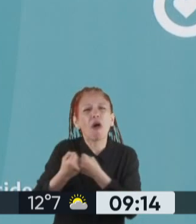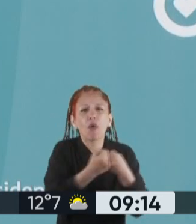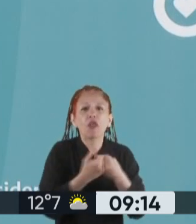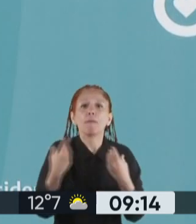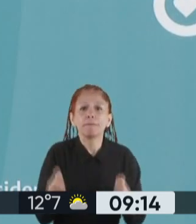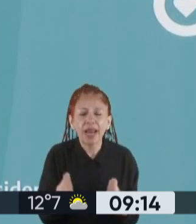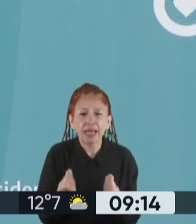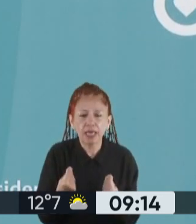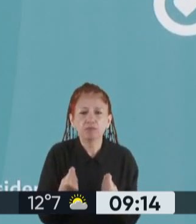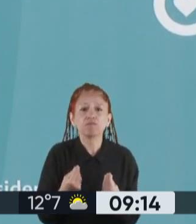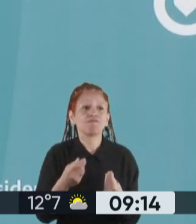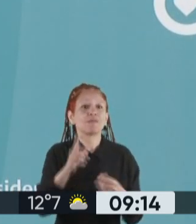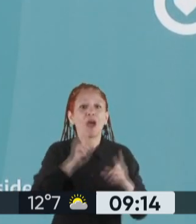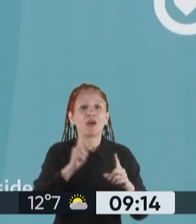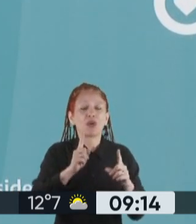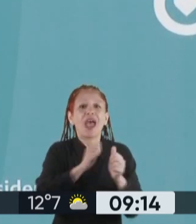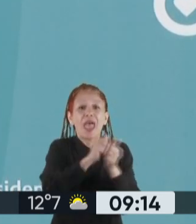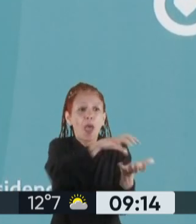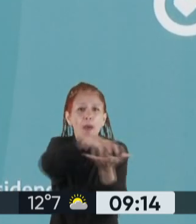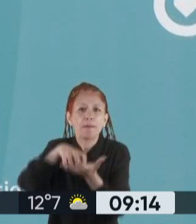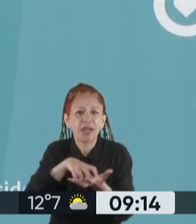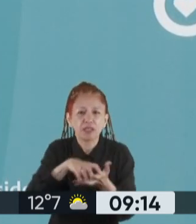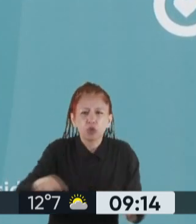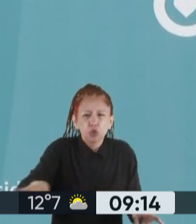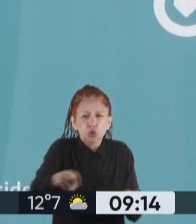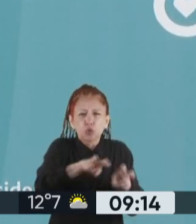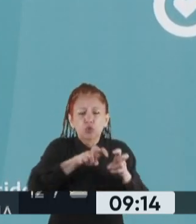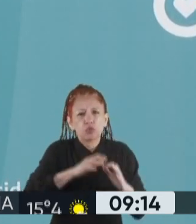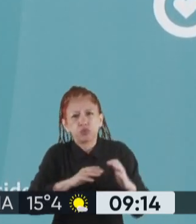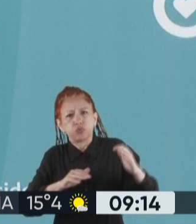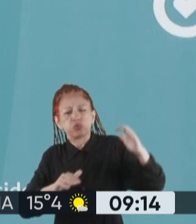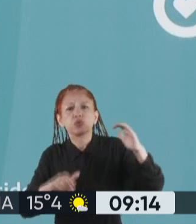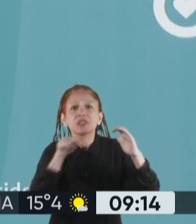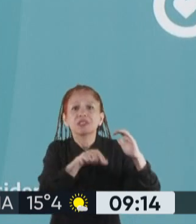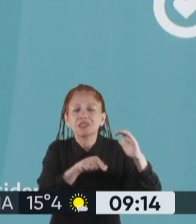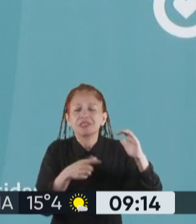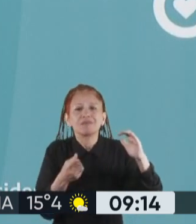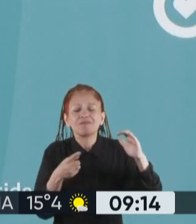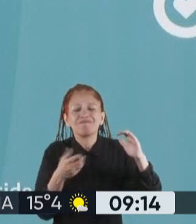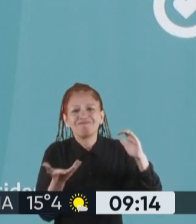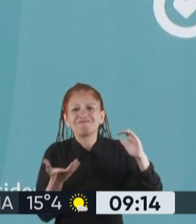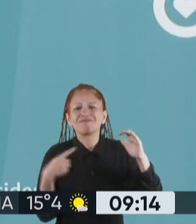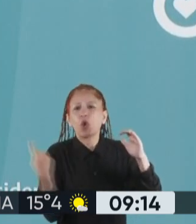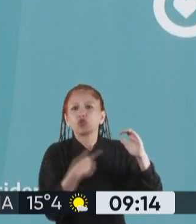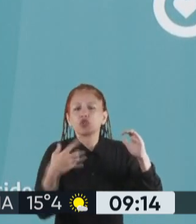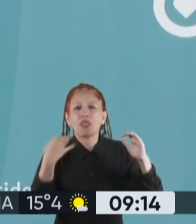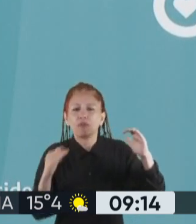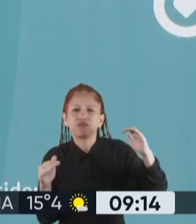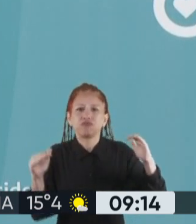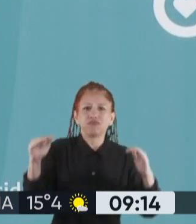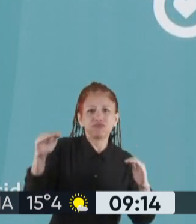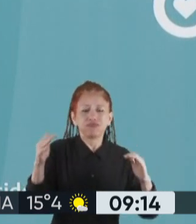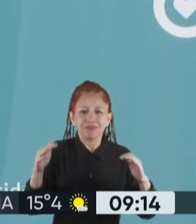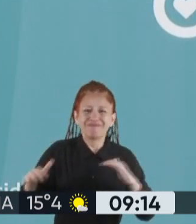la rentabilidad excesiva por parte de las empresas no forma parte de una comunidad en la cual todos y todas queremos vivir, es parte del diálogo